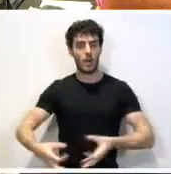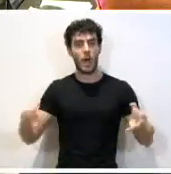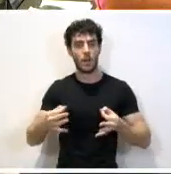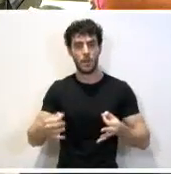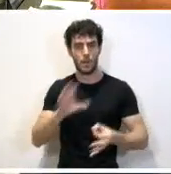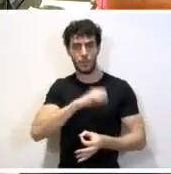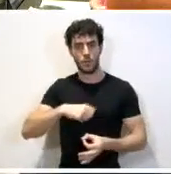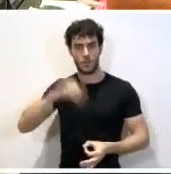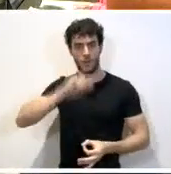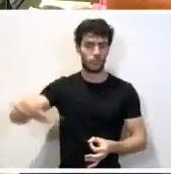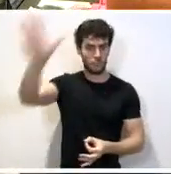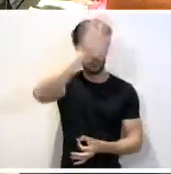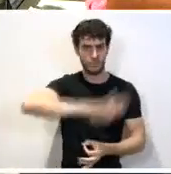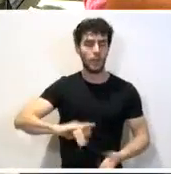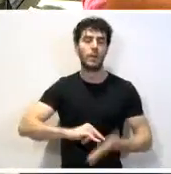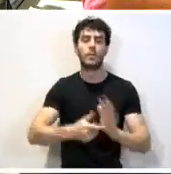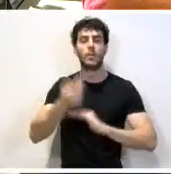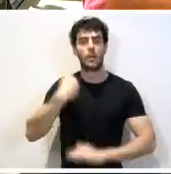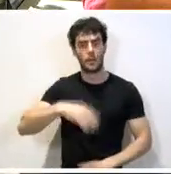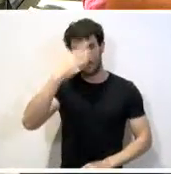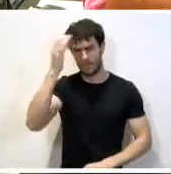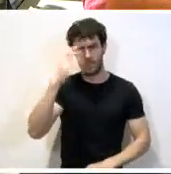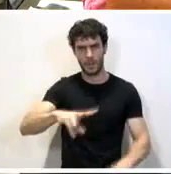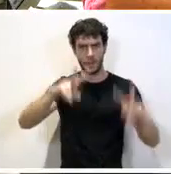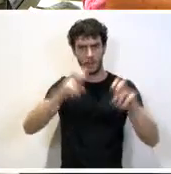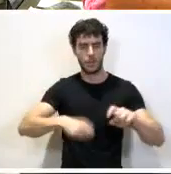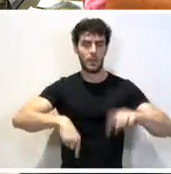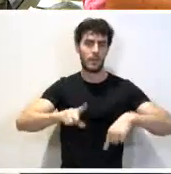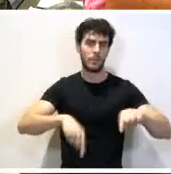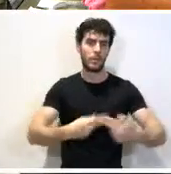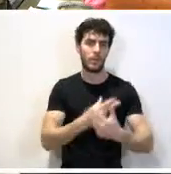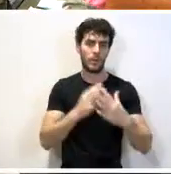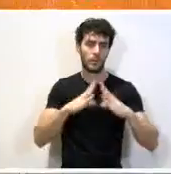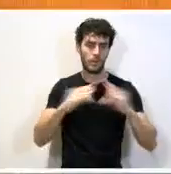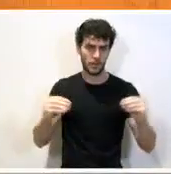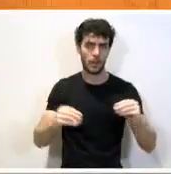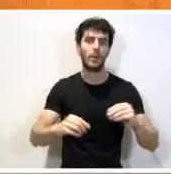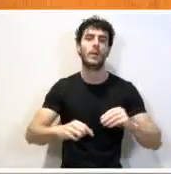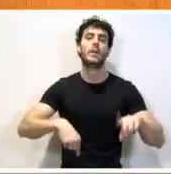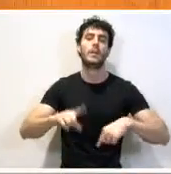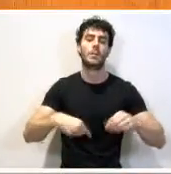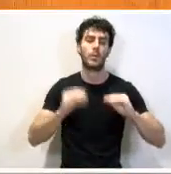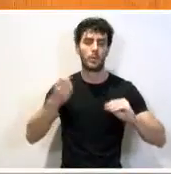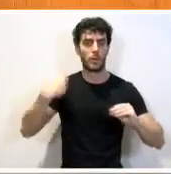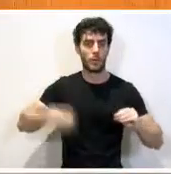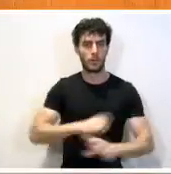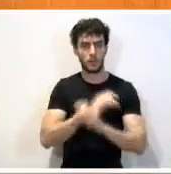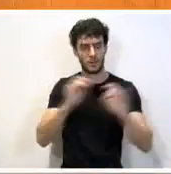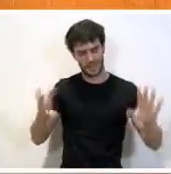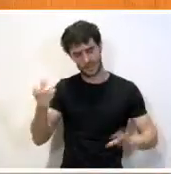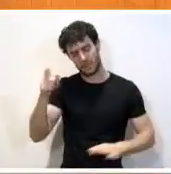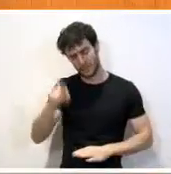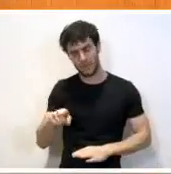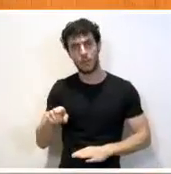en toda nuestra comunidad. Resuelvan de una vez por todas el tema del transporte universitario, del transporte de la formación profesional y, cómo no, también